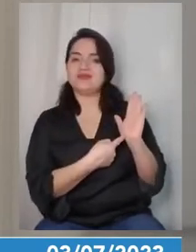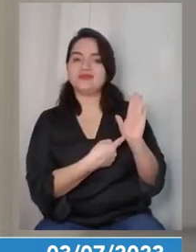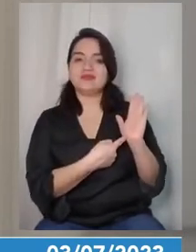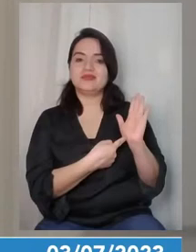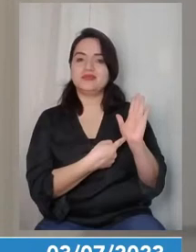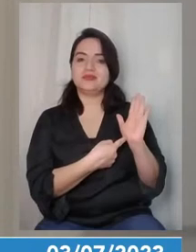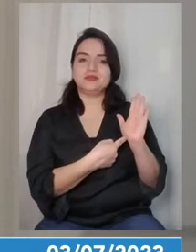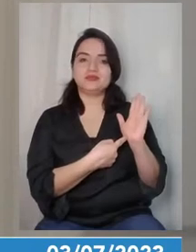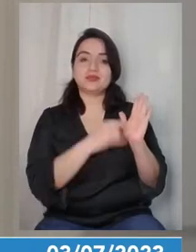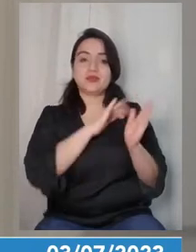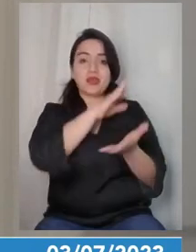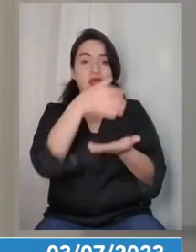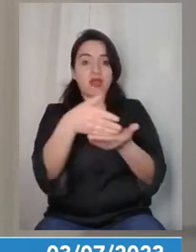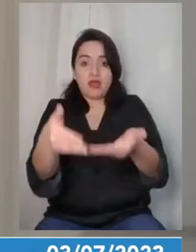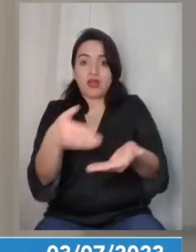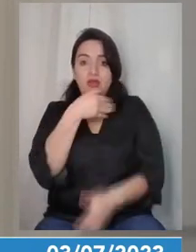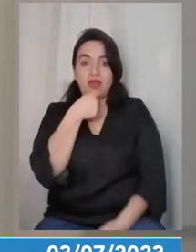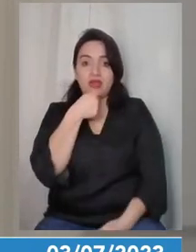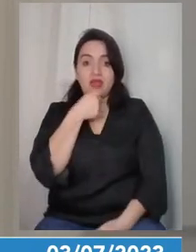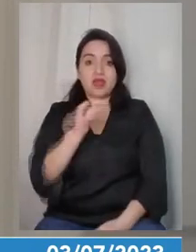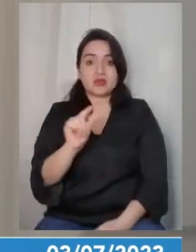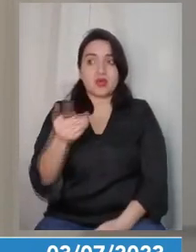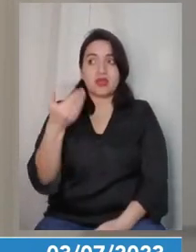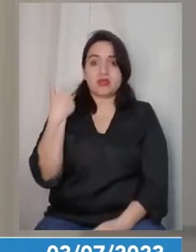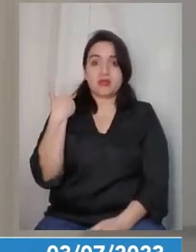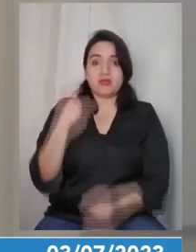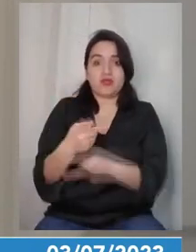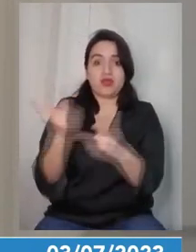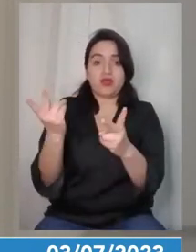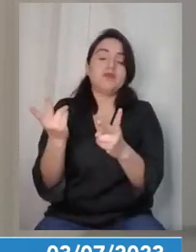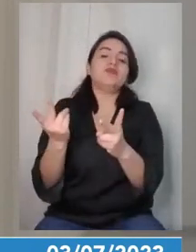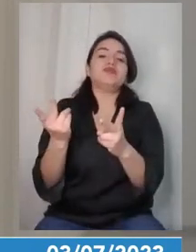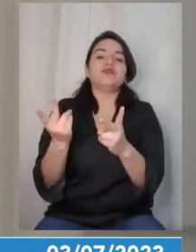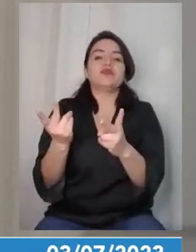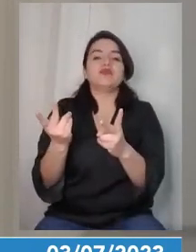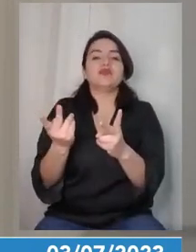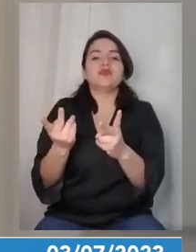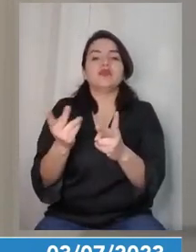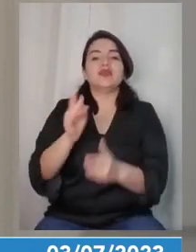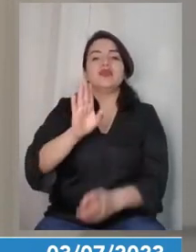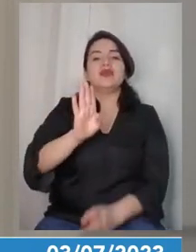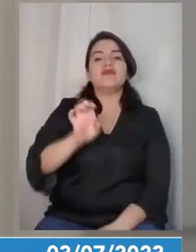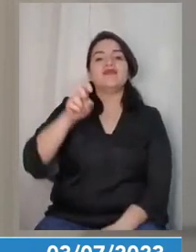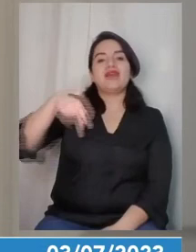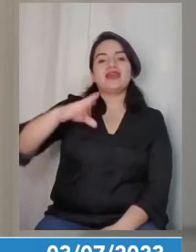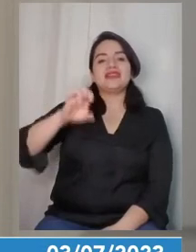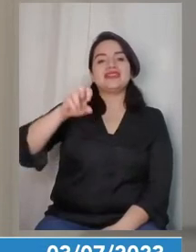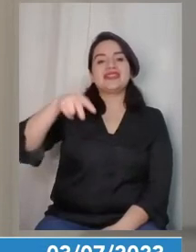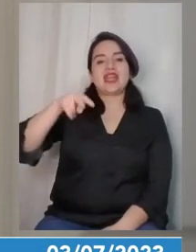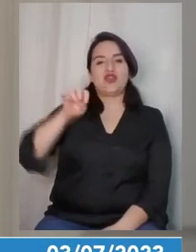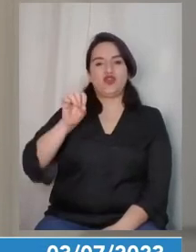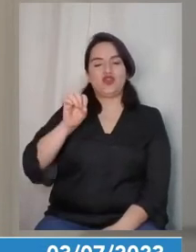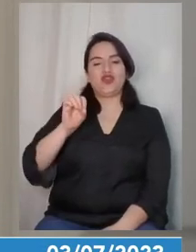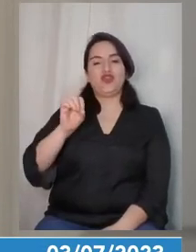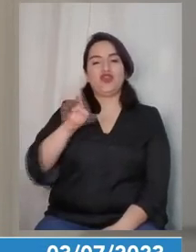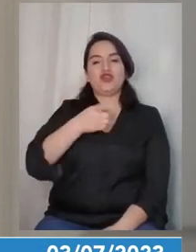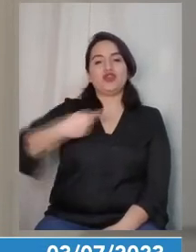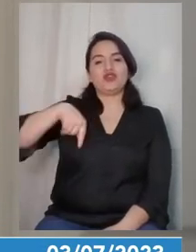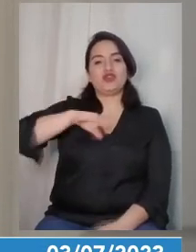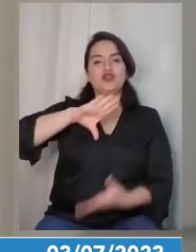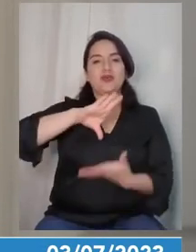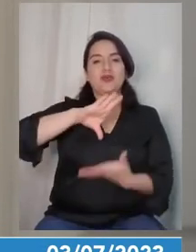se acaba de publicar el anteproyecto de Benceno, por ejemplo. Nosotros somos un país carente de